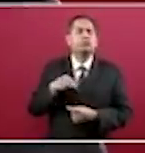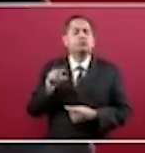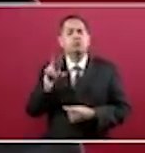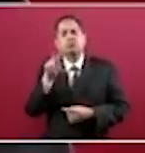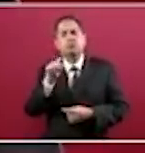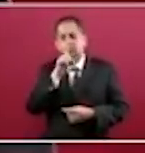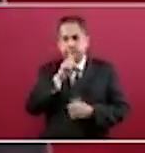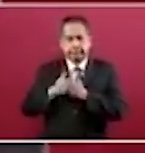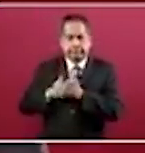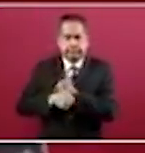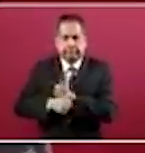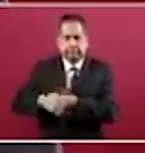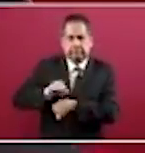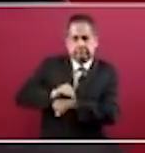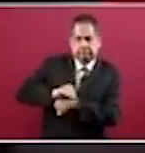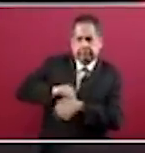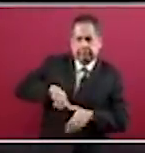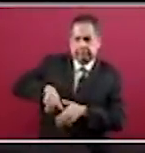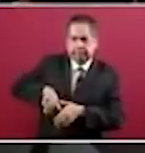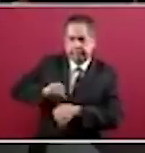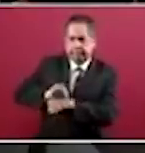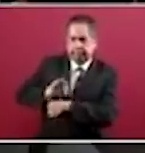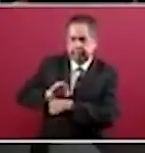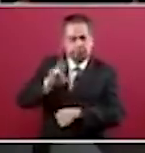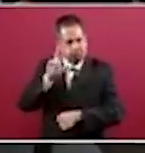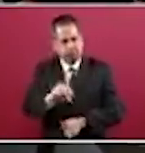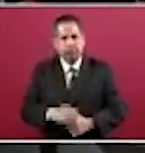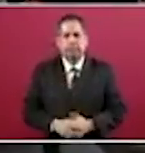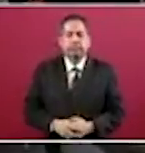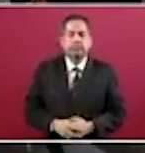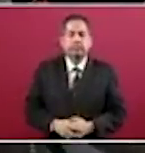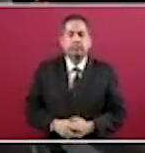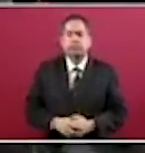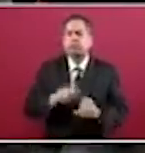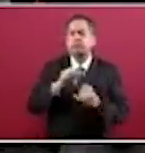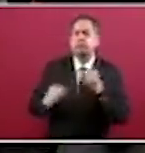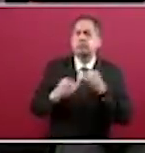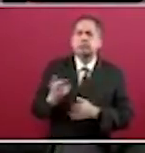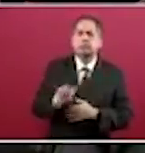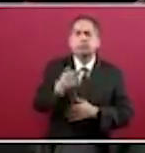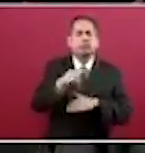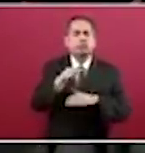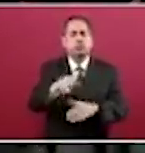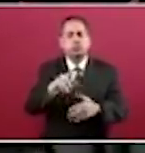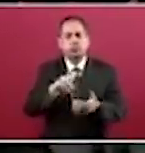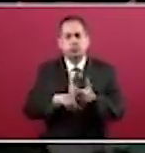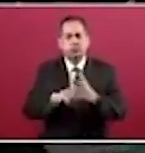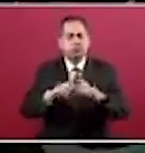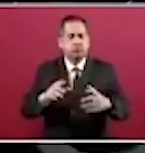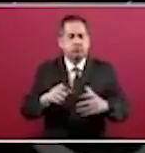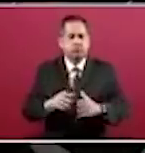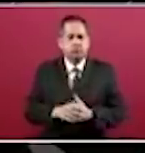a tapar a nadie, no vamos a proteger a nadie. Presidente, y finalmente sobre el tema de los servidores de la